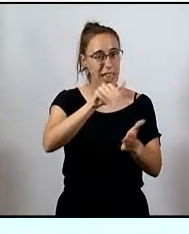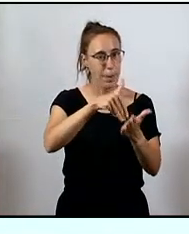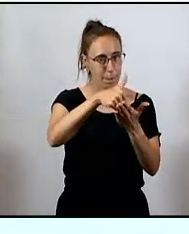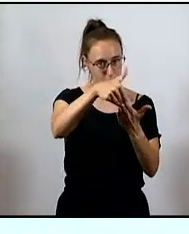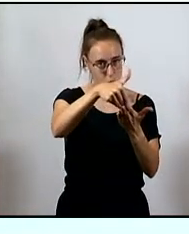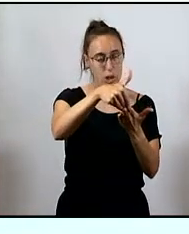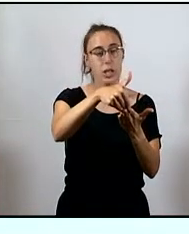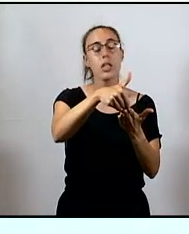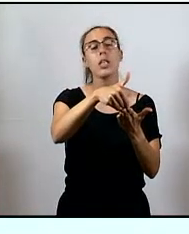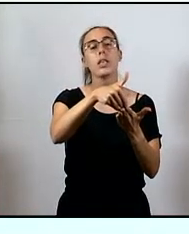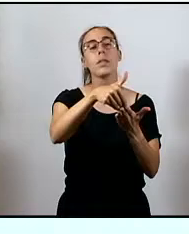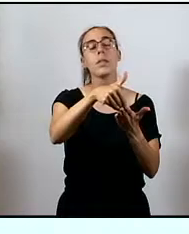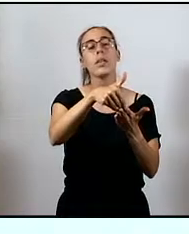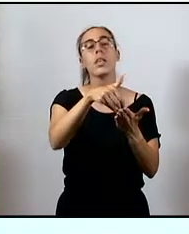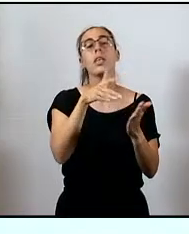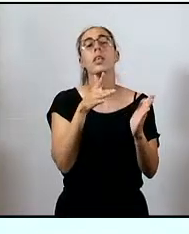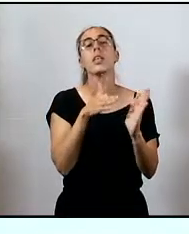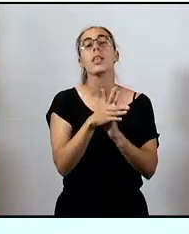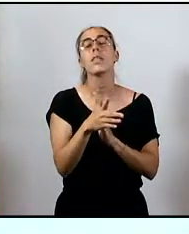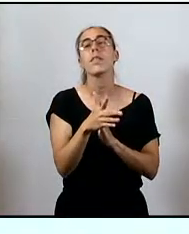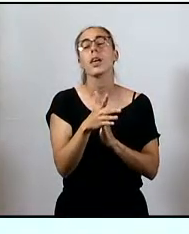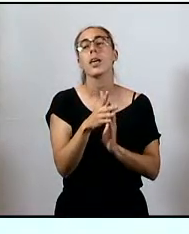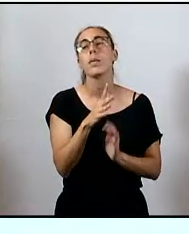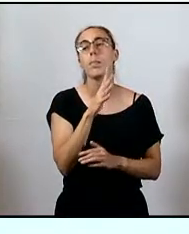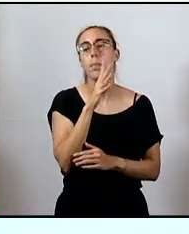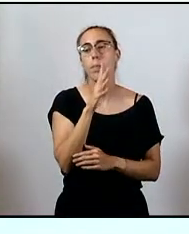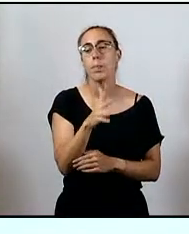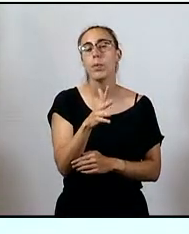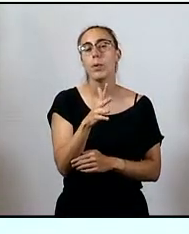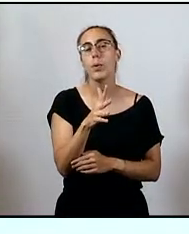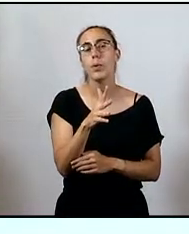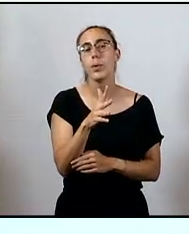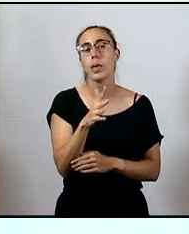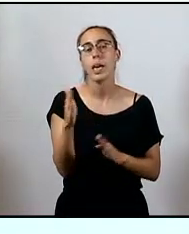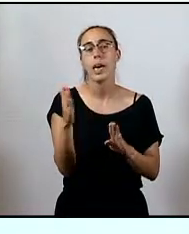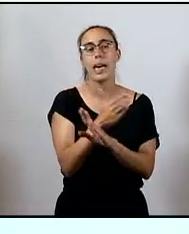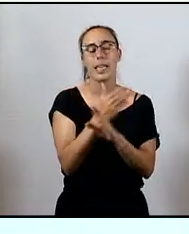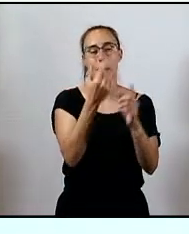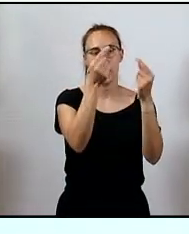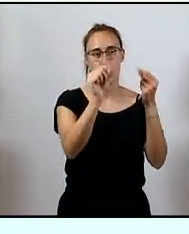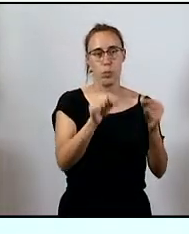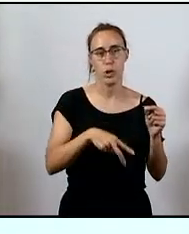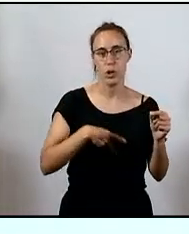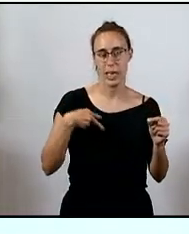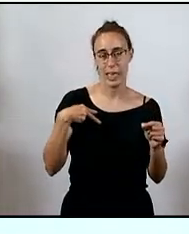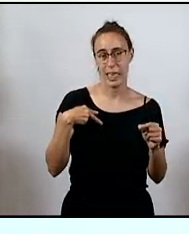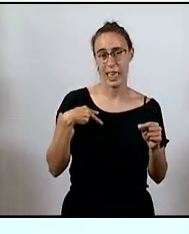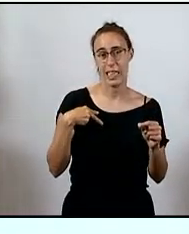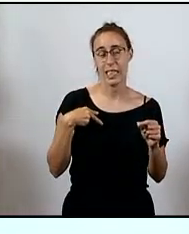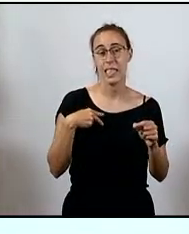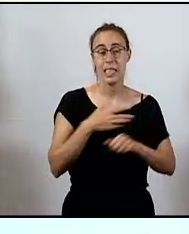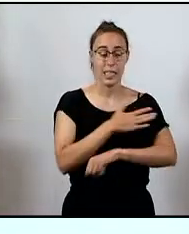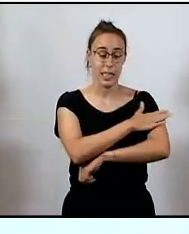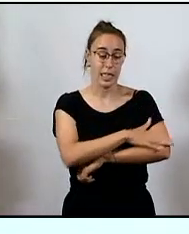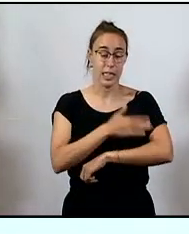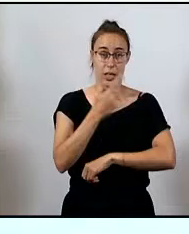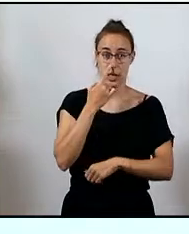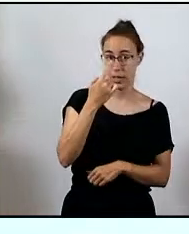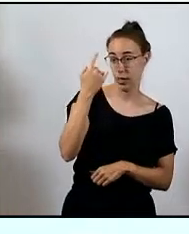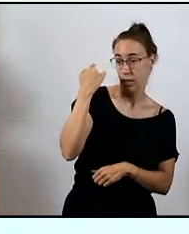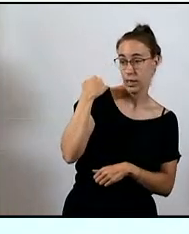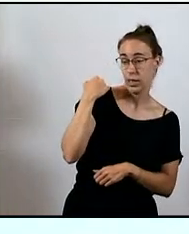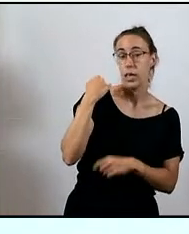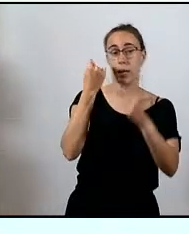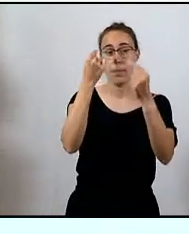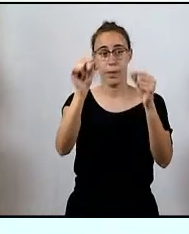se proviene de una adenda que había a los presupuestos generales del Estado del año pasado. Como los presupuestos se han prorrogado, no